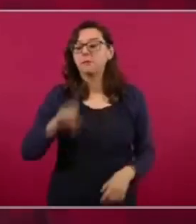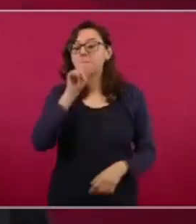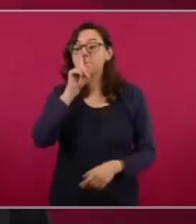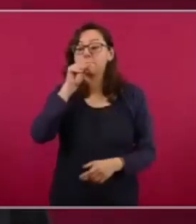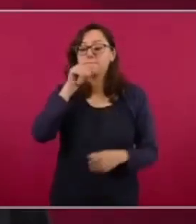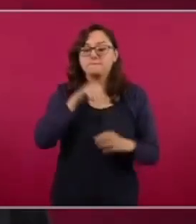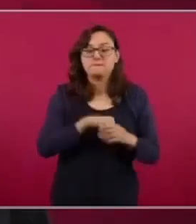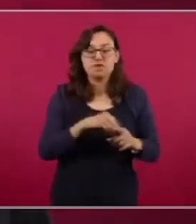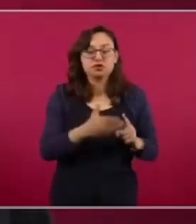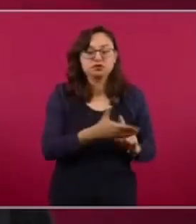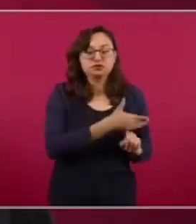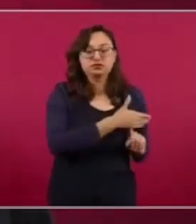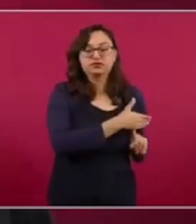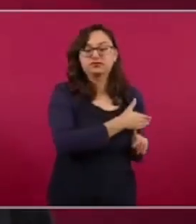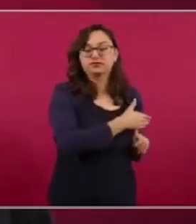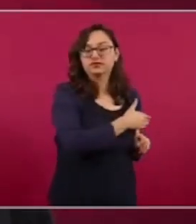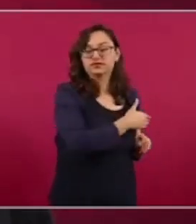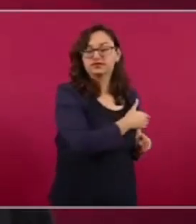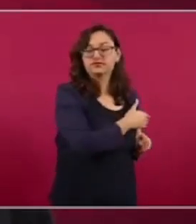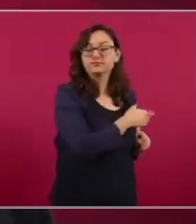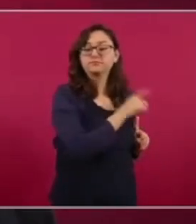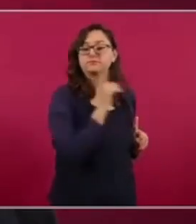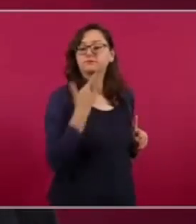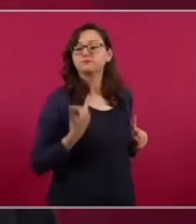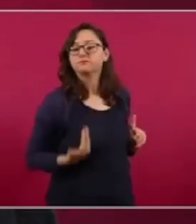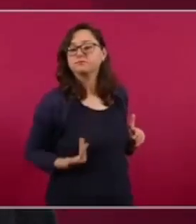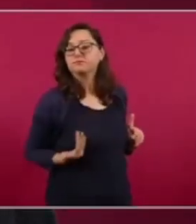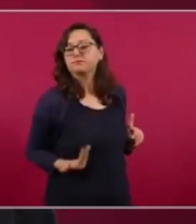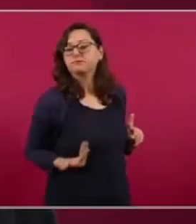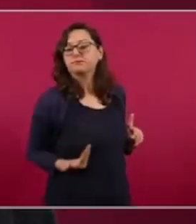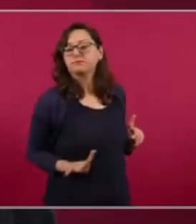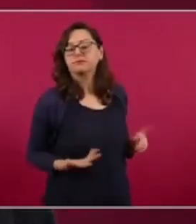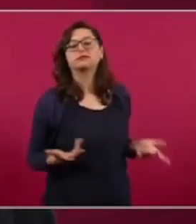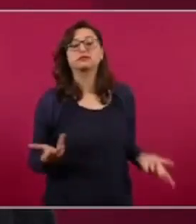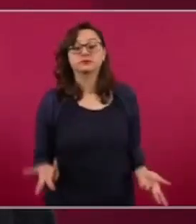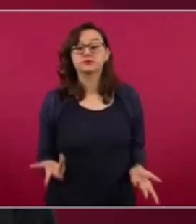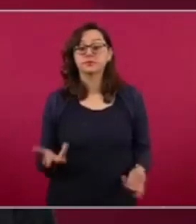llega por primera vez Porfirio Díaz con la bandera de la no reelección,